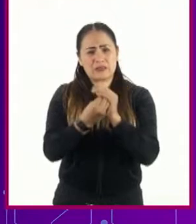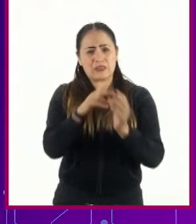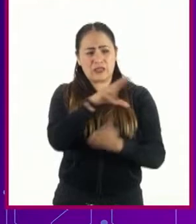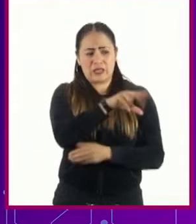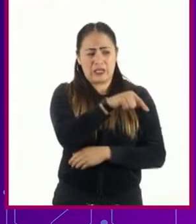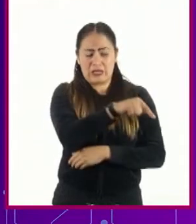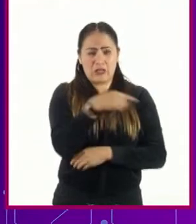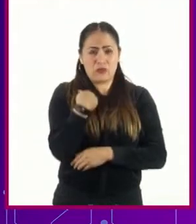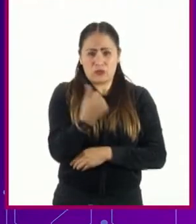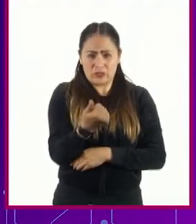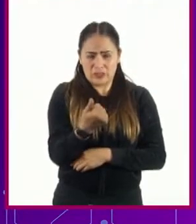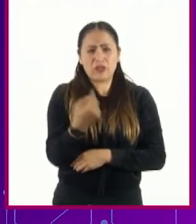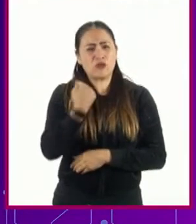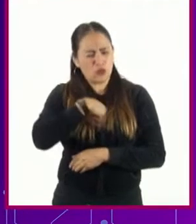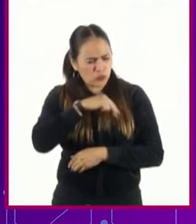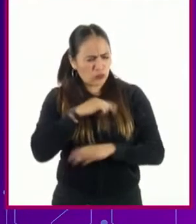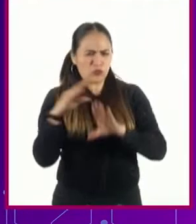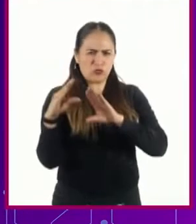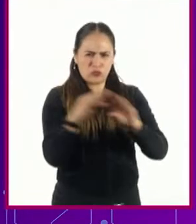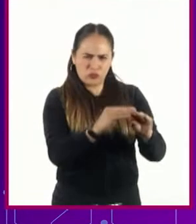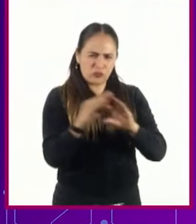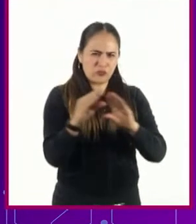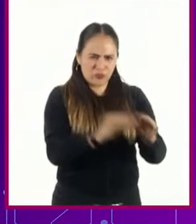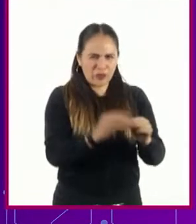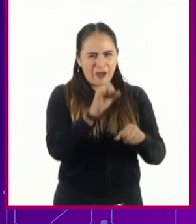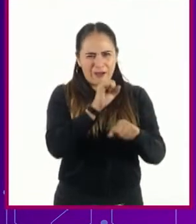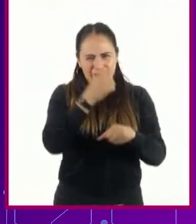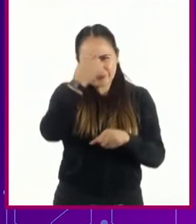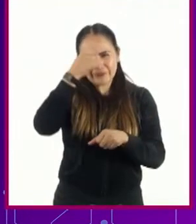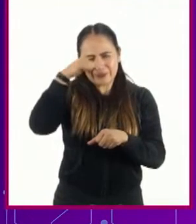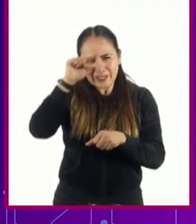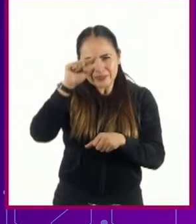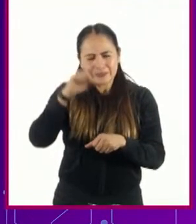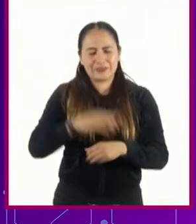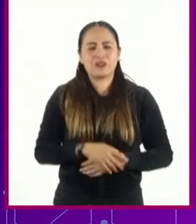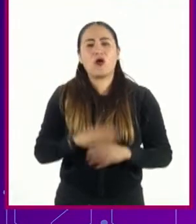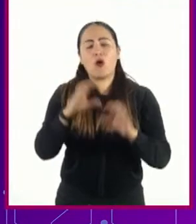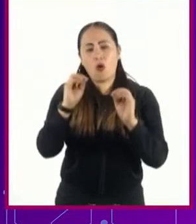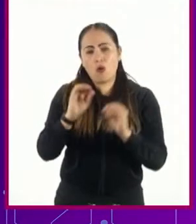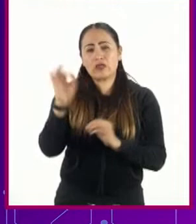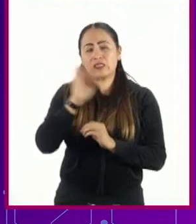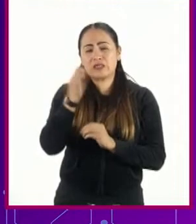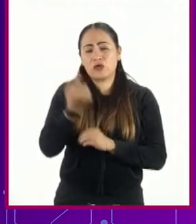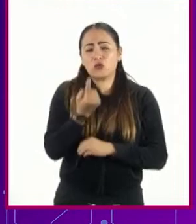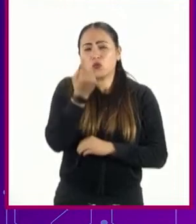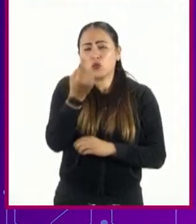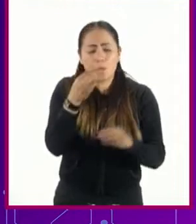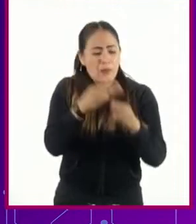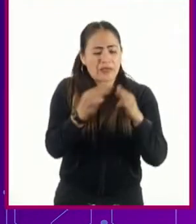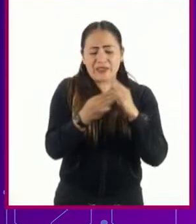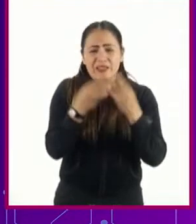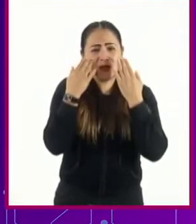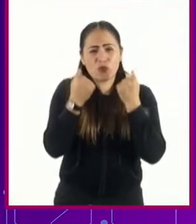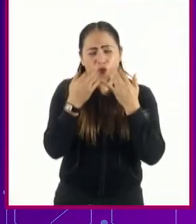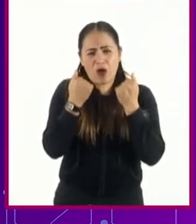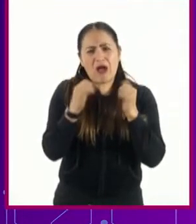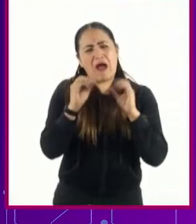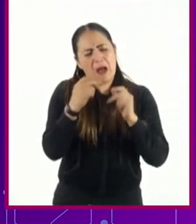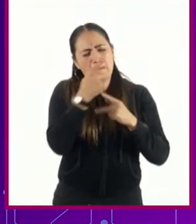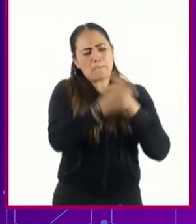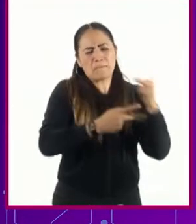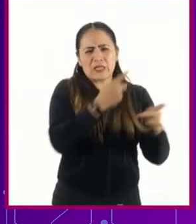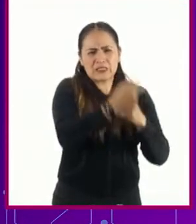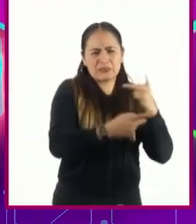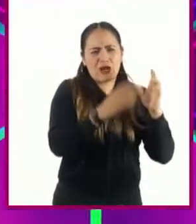ayudamos explicándole de la mejor forma posible. O si alguien no trae el material, se lo prestamos o regalamos para que